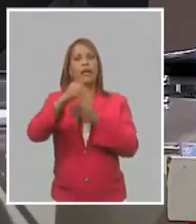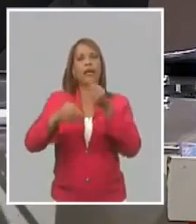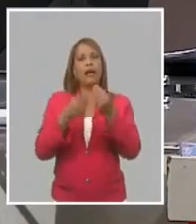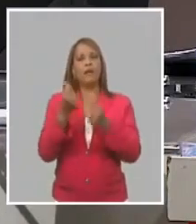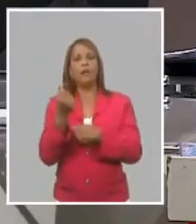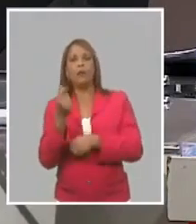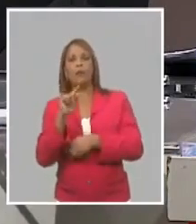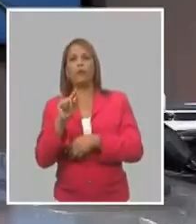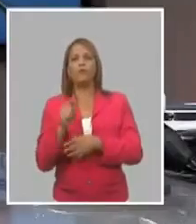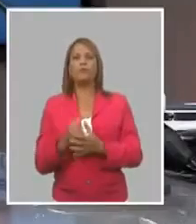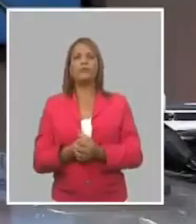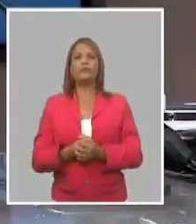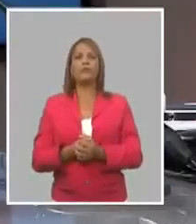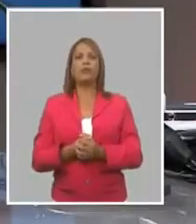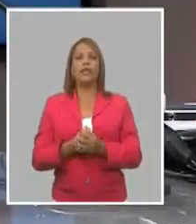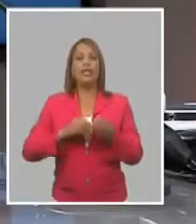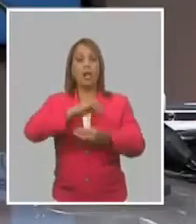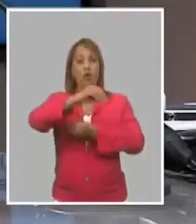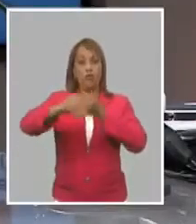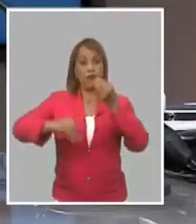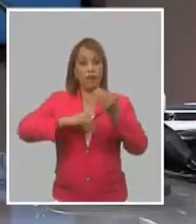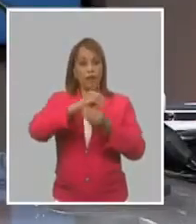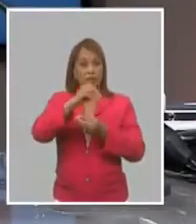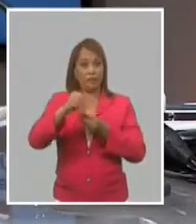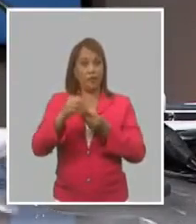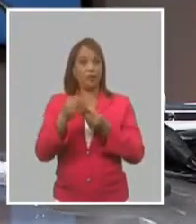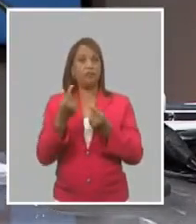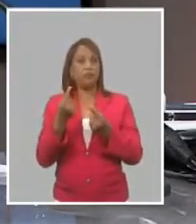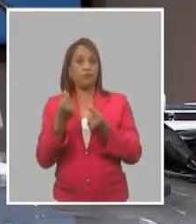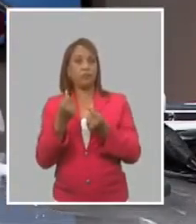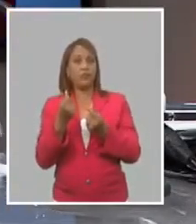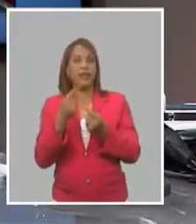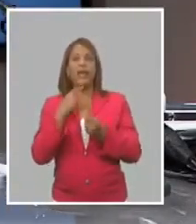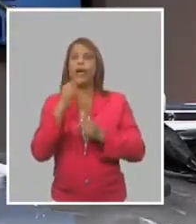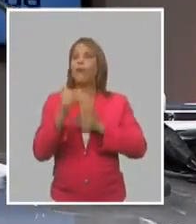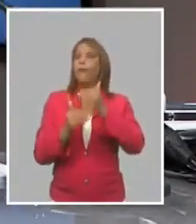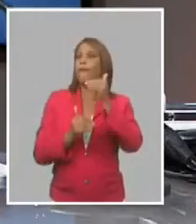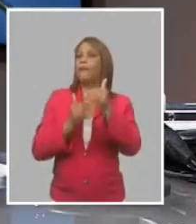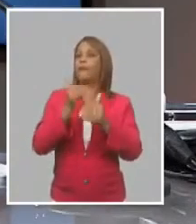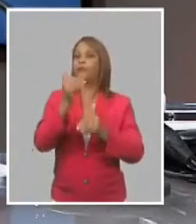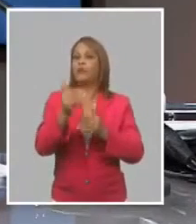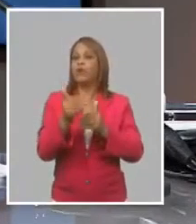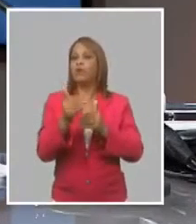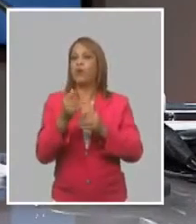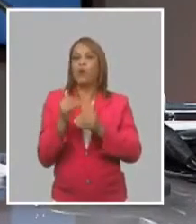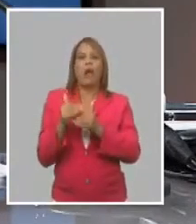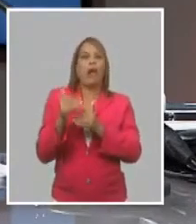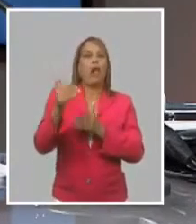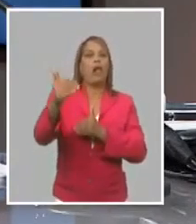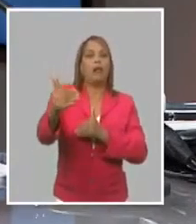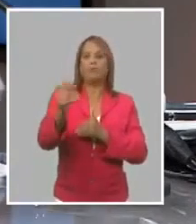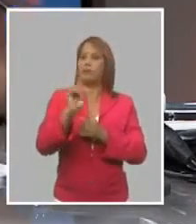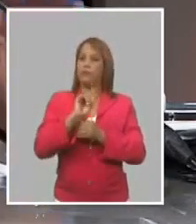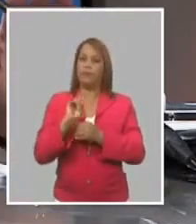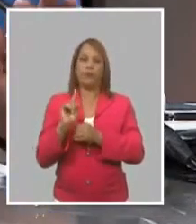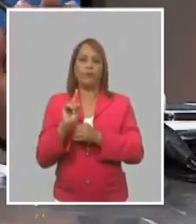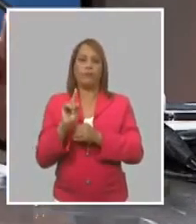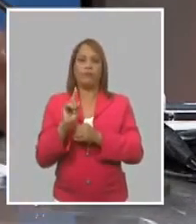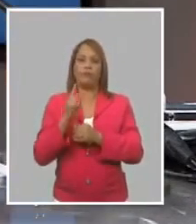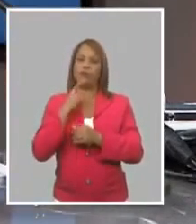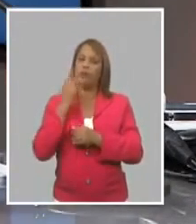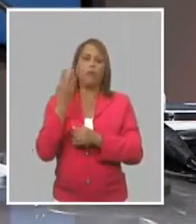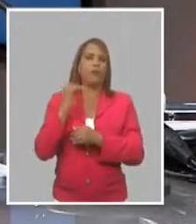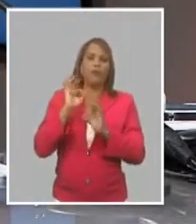La unificación cambiaria no va a ser un proceso dilatado. Eso lo podemos